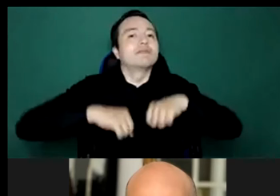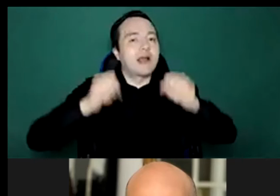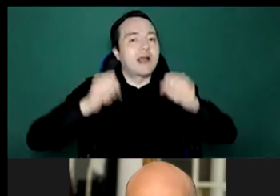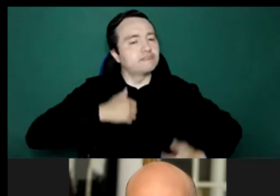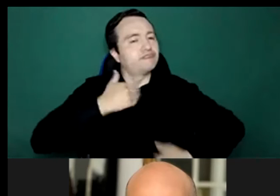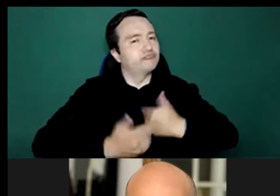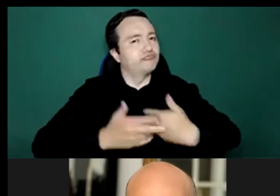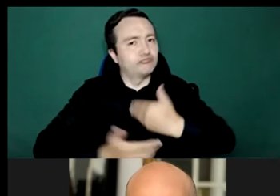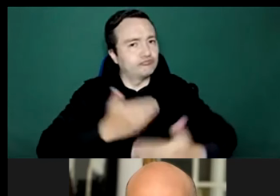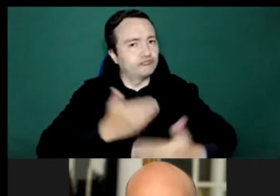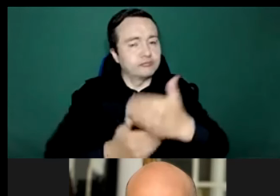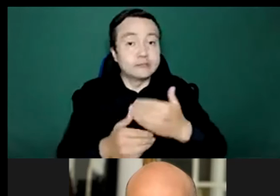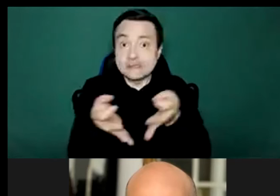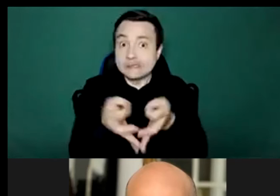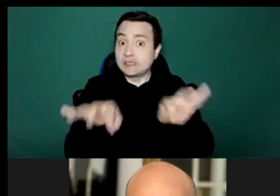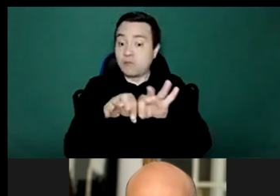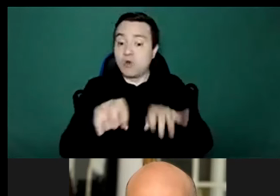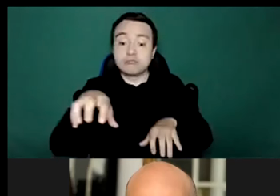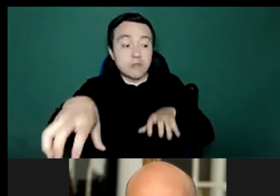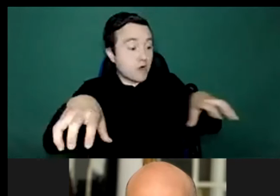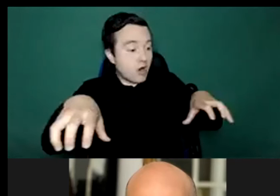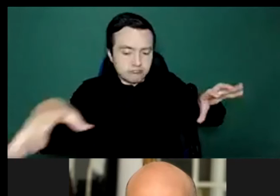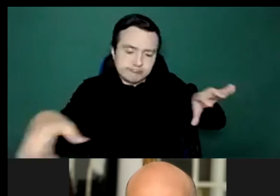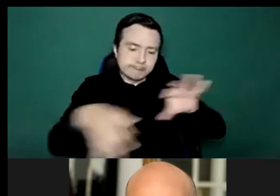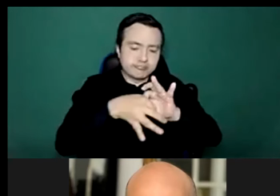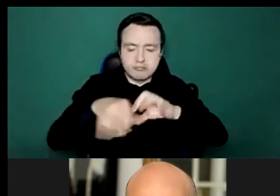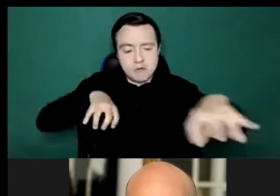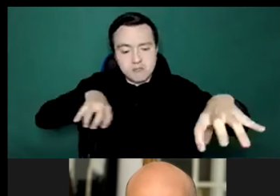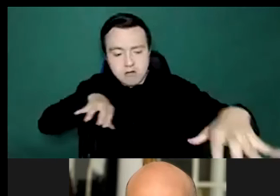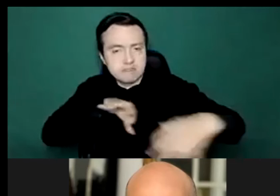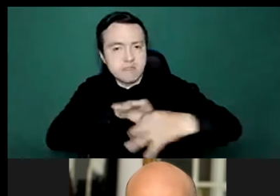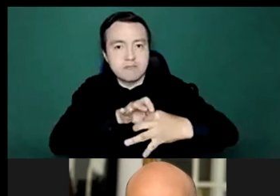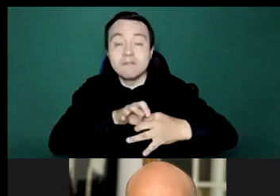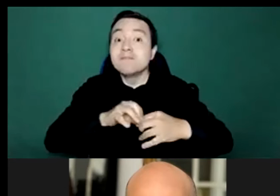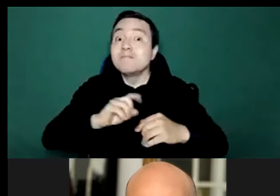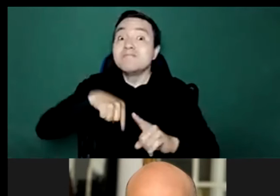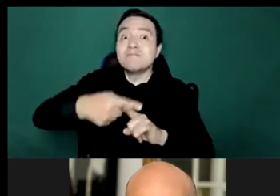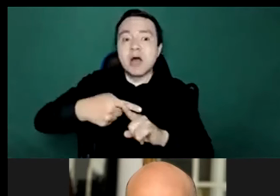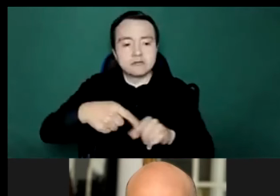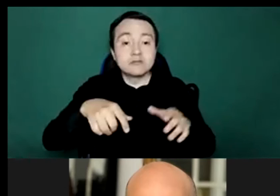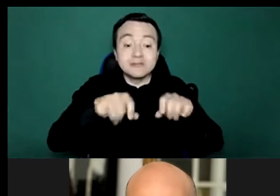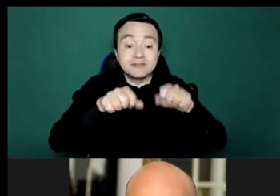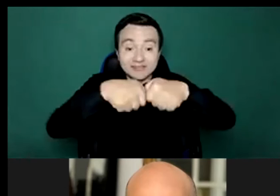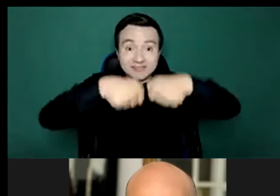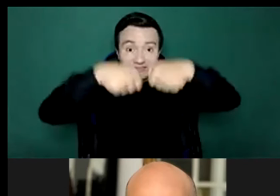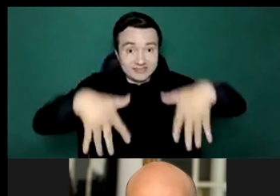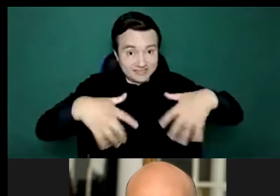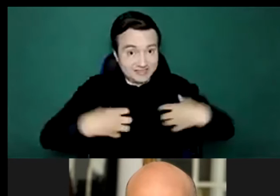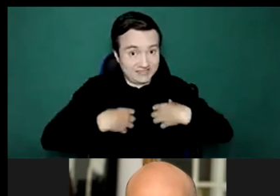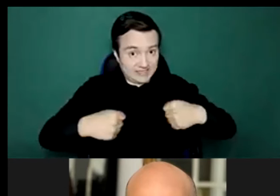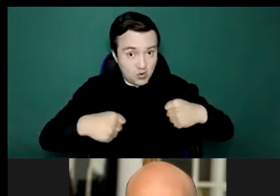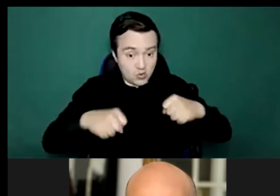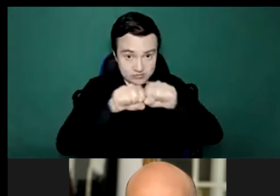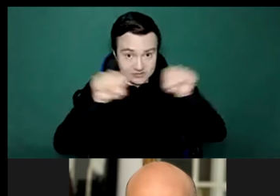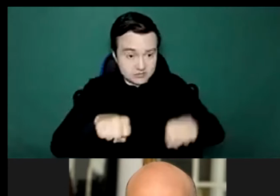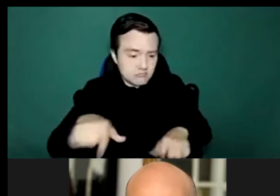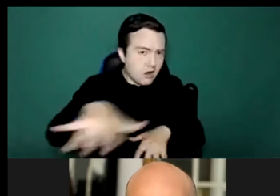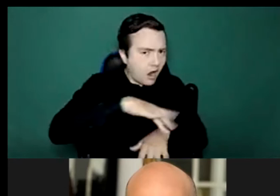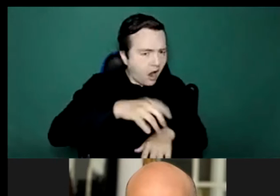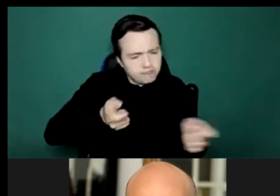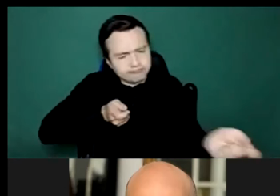intersectorial, fortalecer la gobernanza de los sistemas de salud, aumentar el compromiso y la participación de